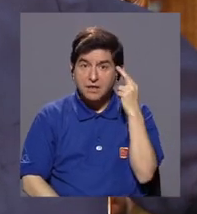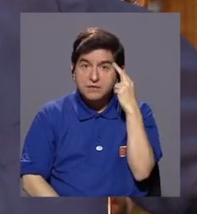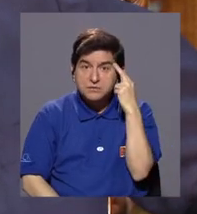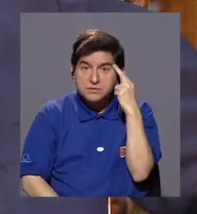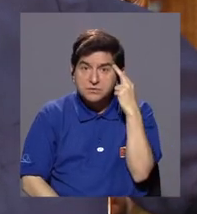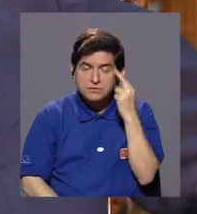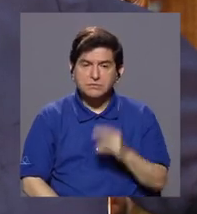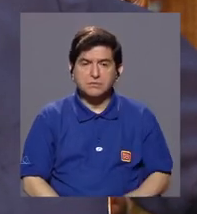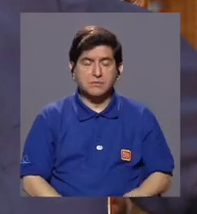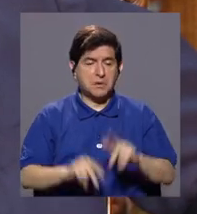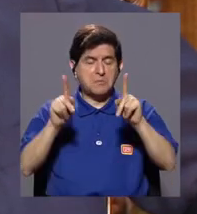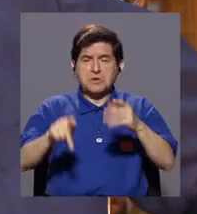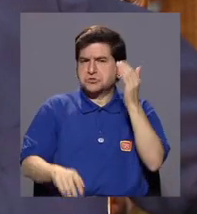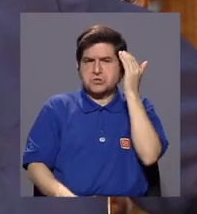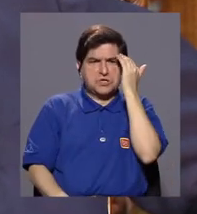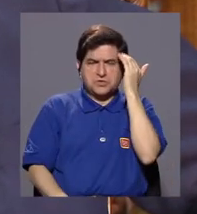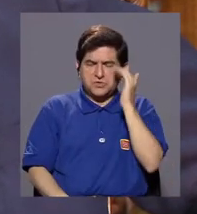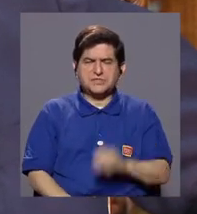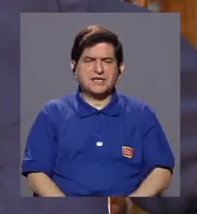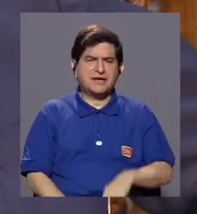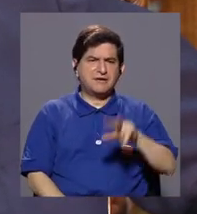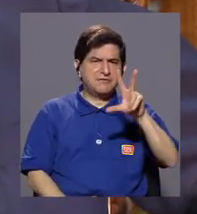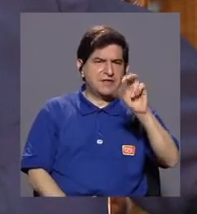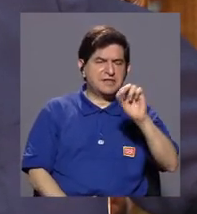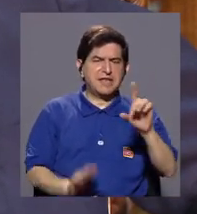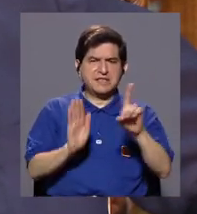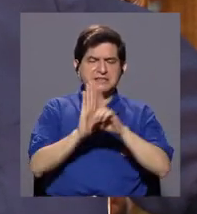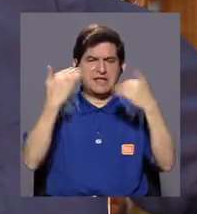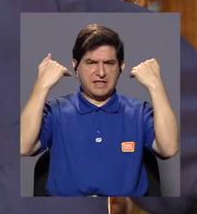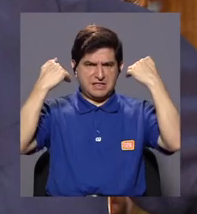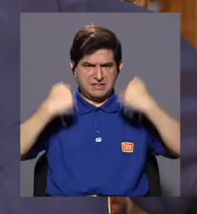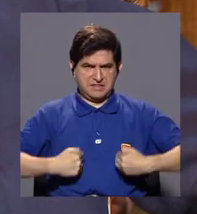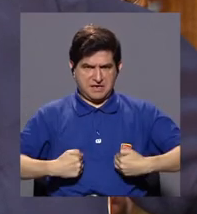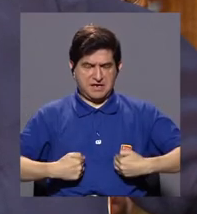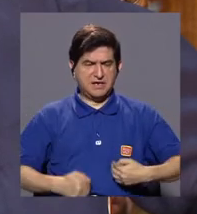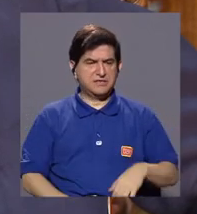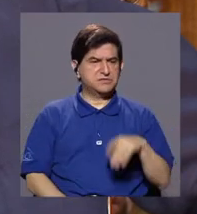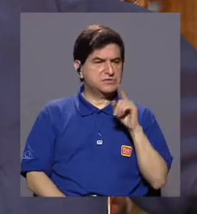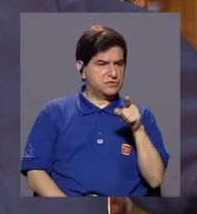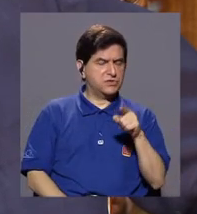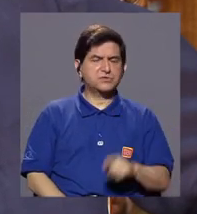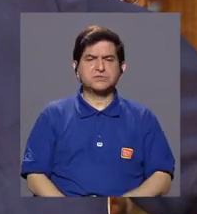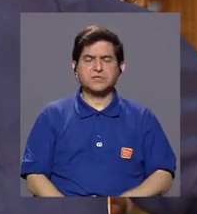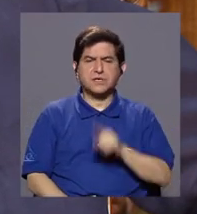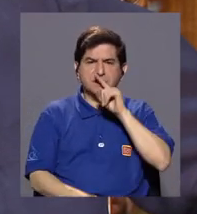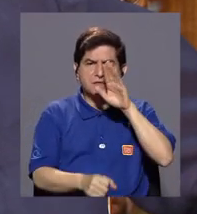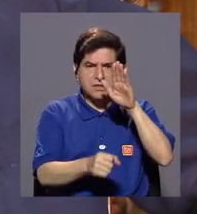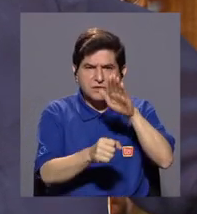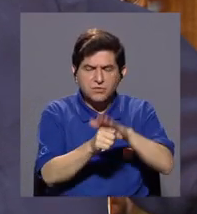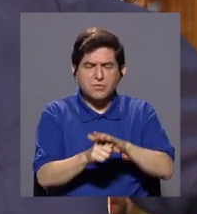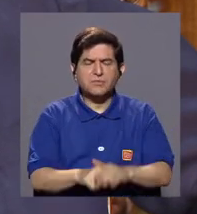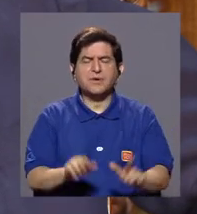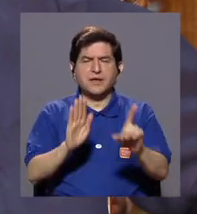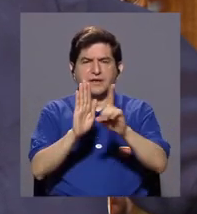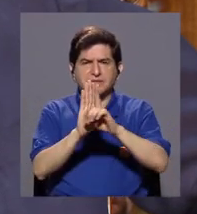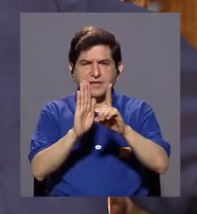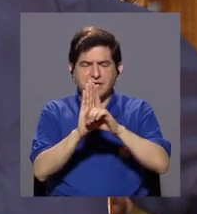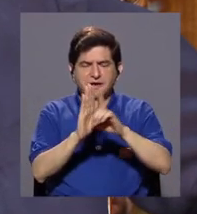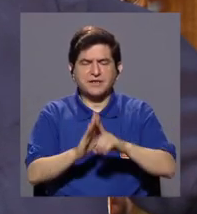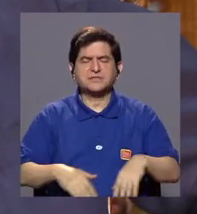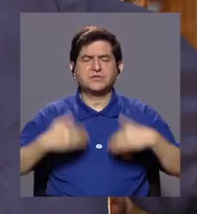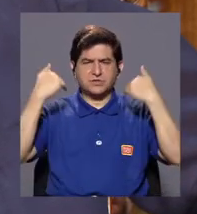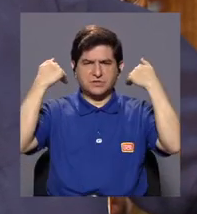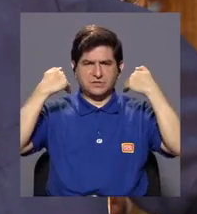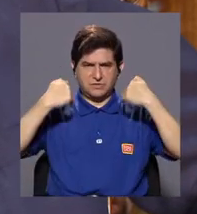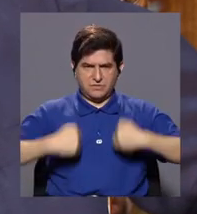porque la gente ignora cuáles son los 30 derechos humanos que se consagraron en la Declaración de los